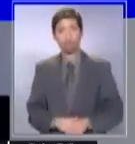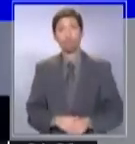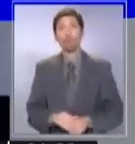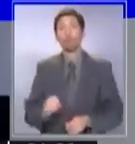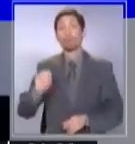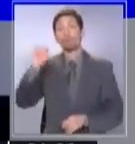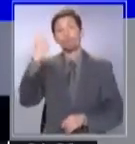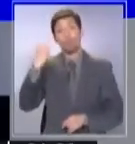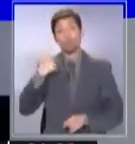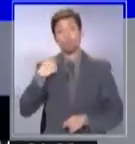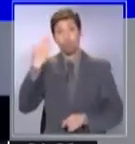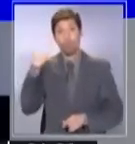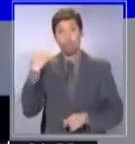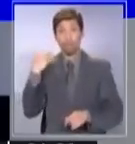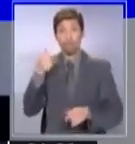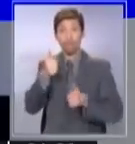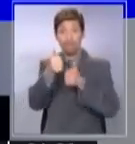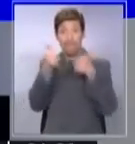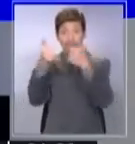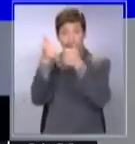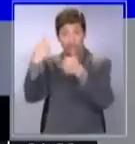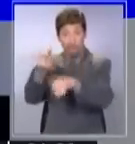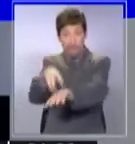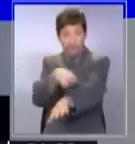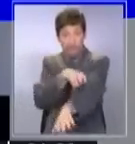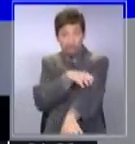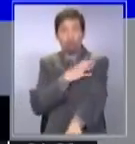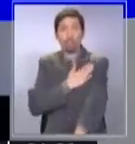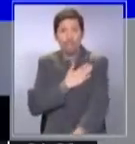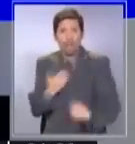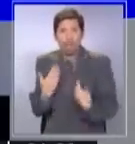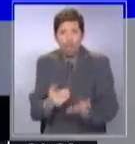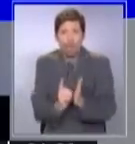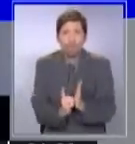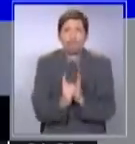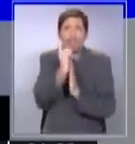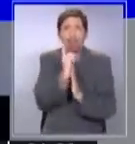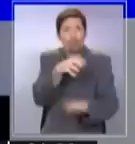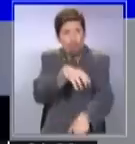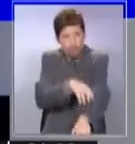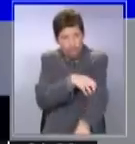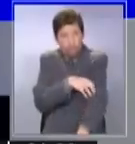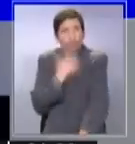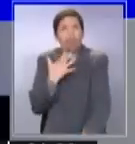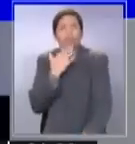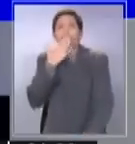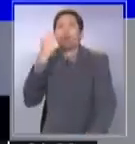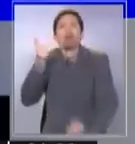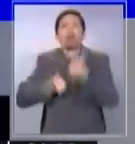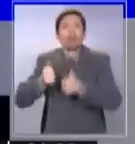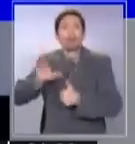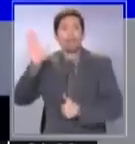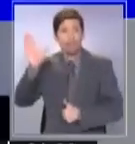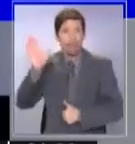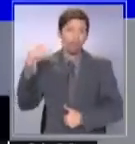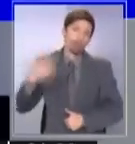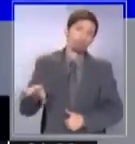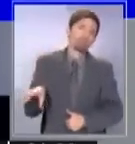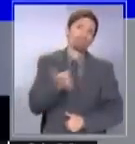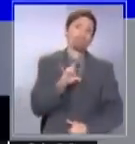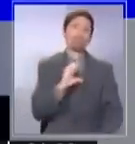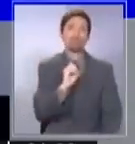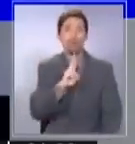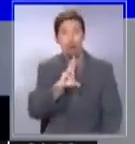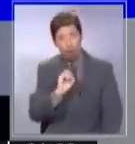quiero desarrollar cada una de las regiones para que tengan los mejores candidatos a Core y al parlamento Ojalá cada una de ellas